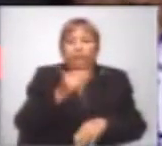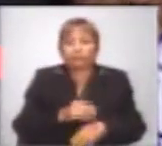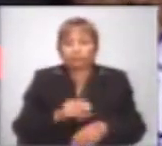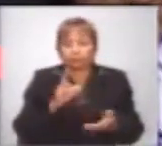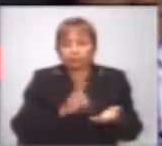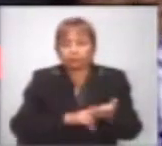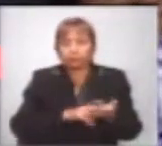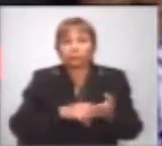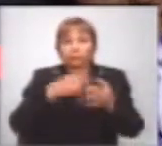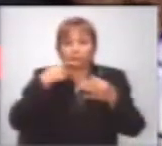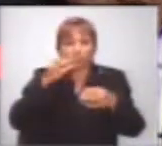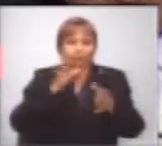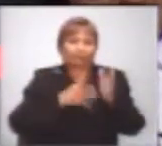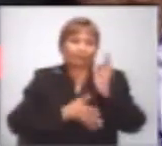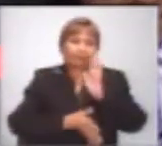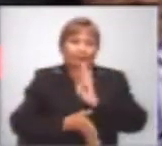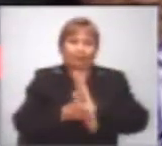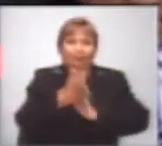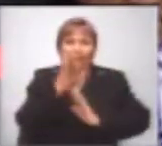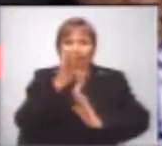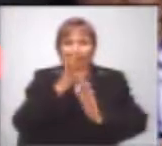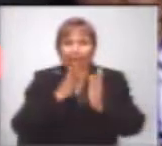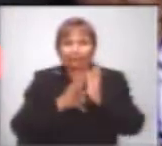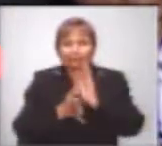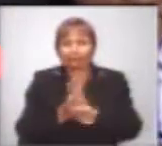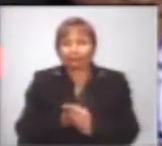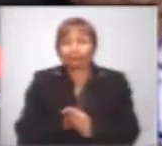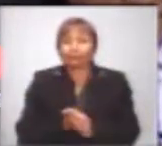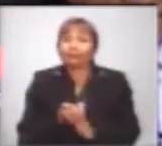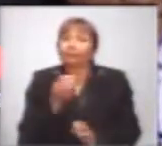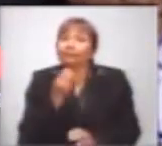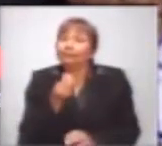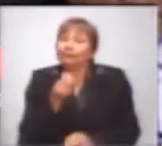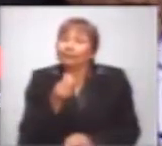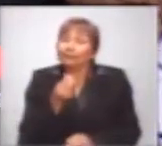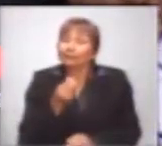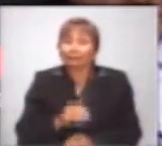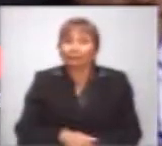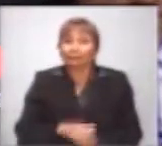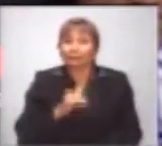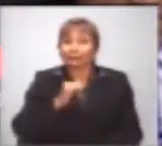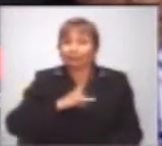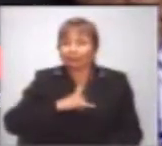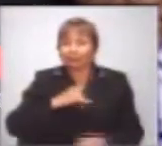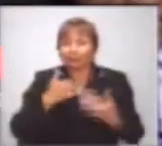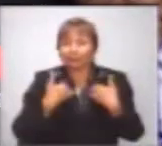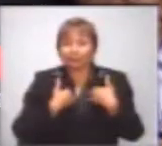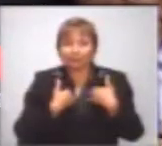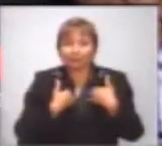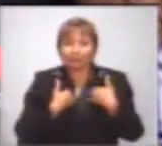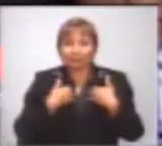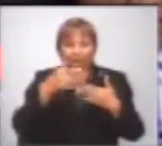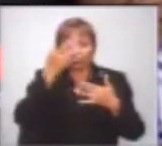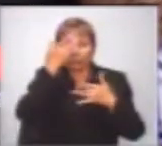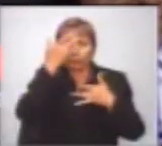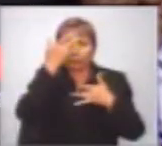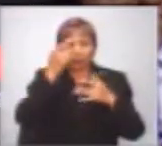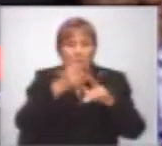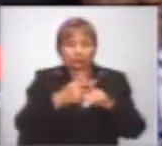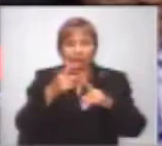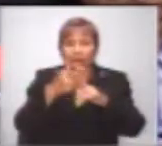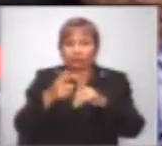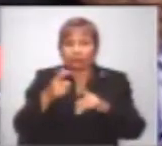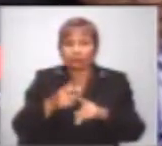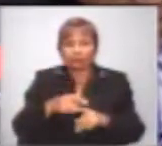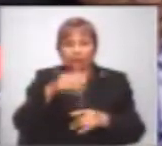Y absolutamente falso. Porque si yo tengo determinadas enfermedades, las